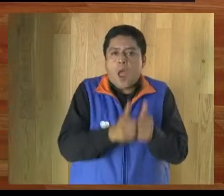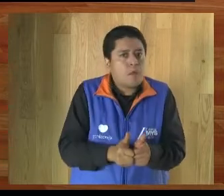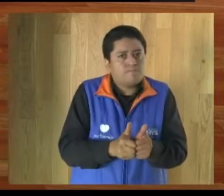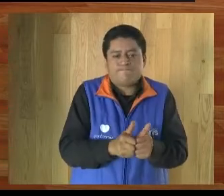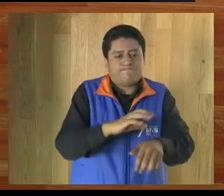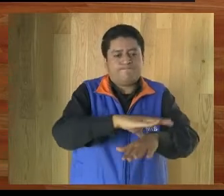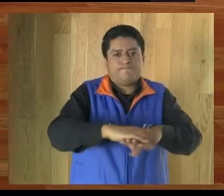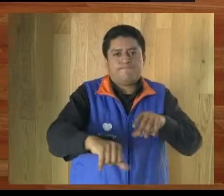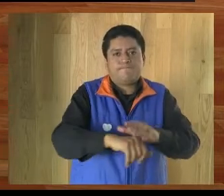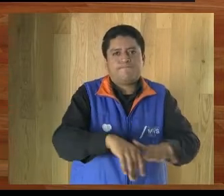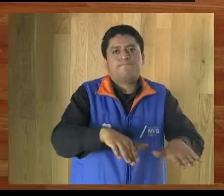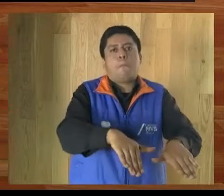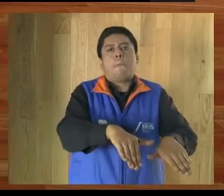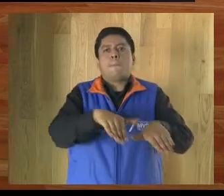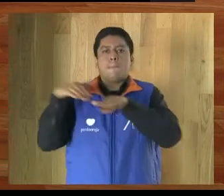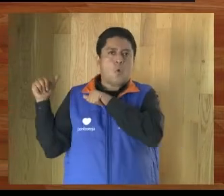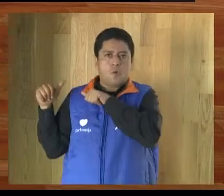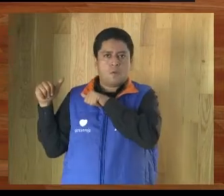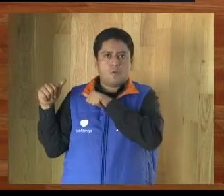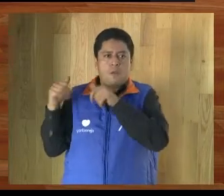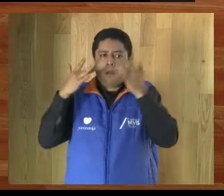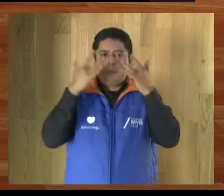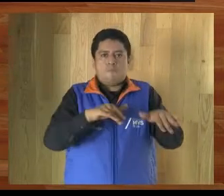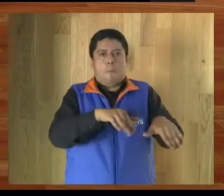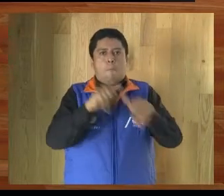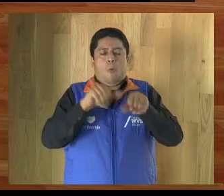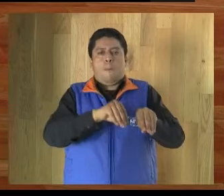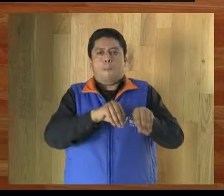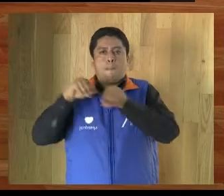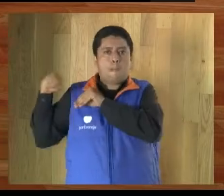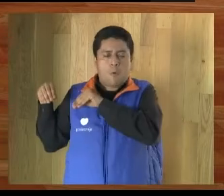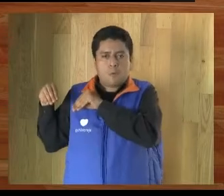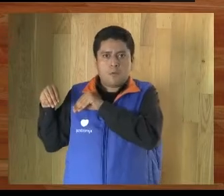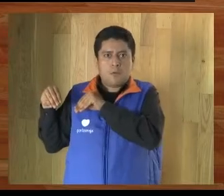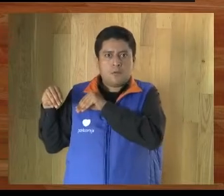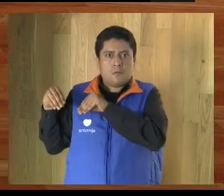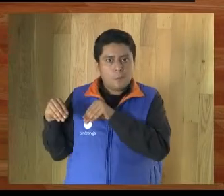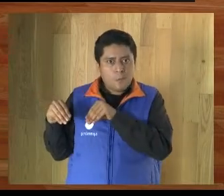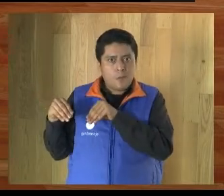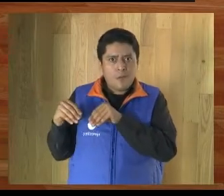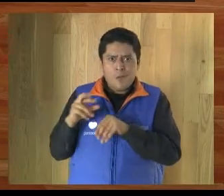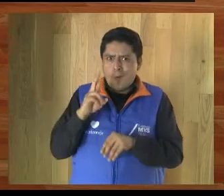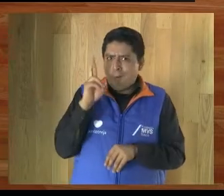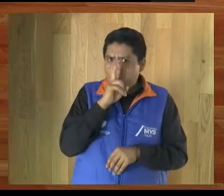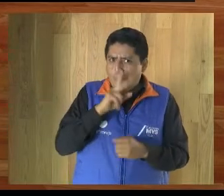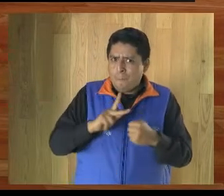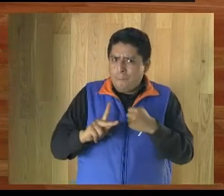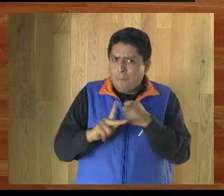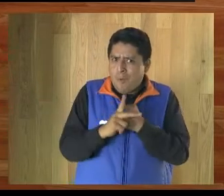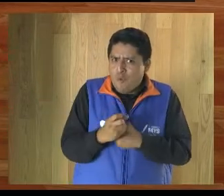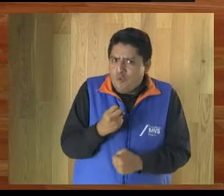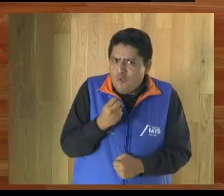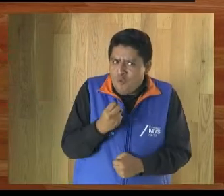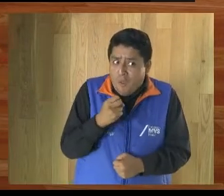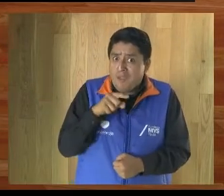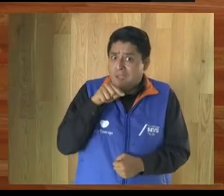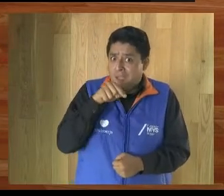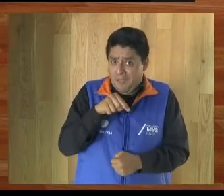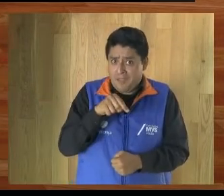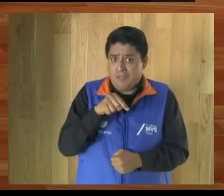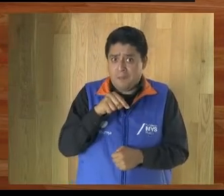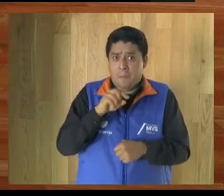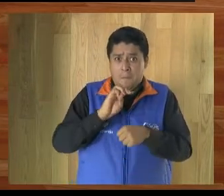una de las principales economías y es el 9% de las ventas de McDonald's,